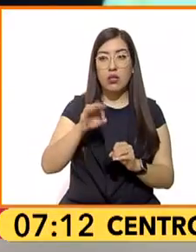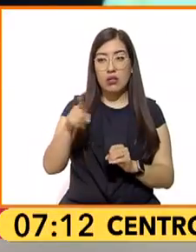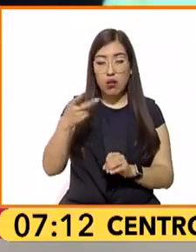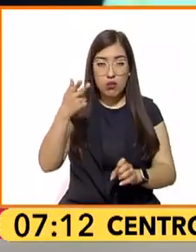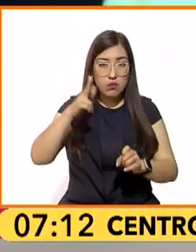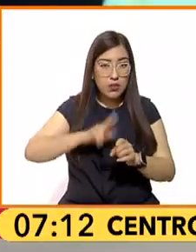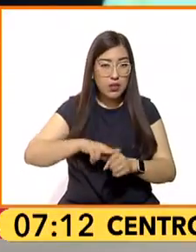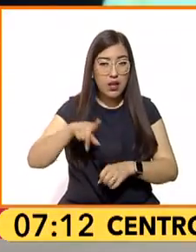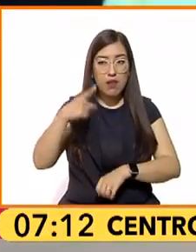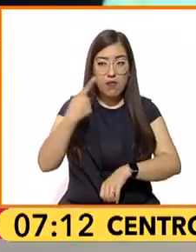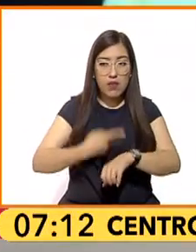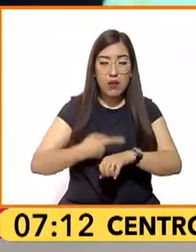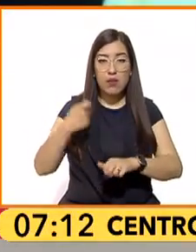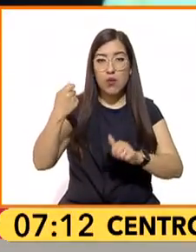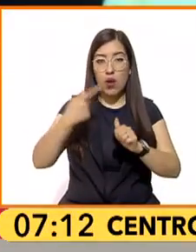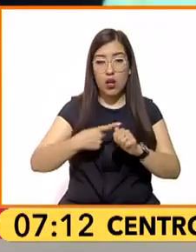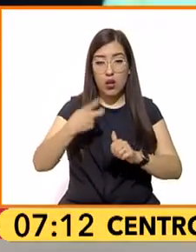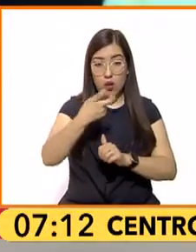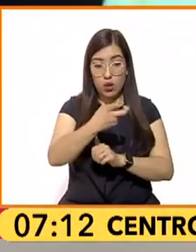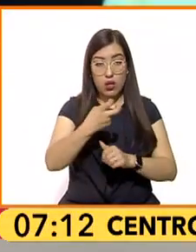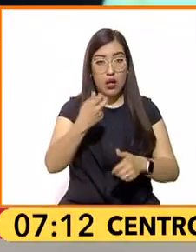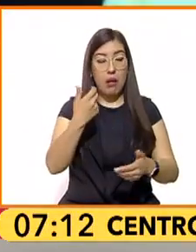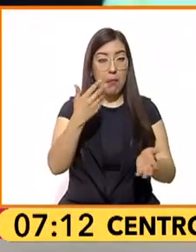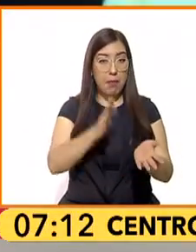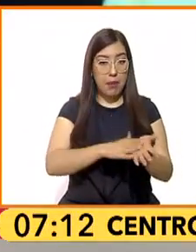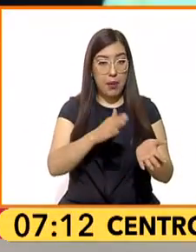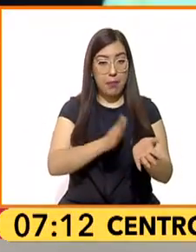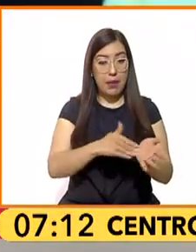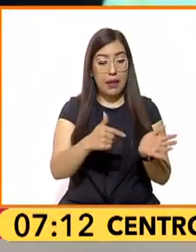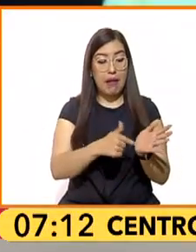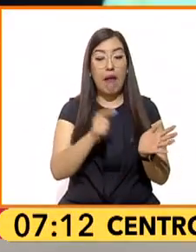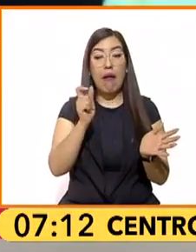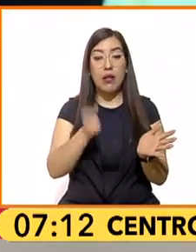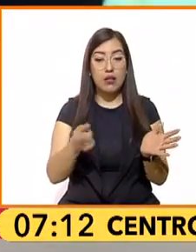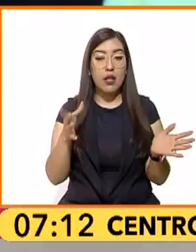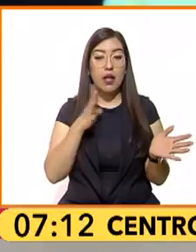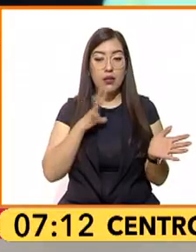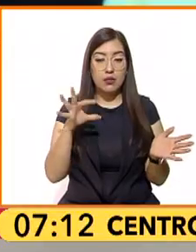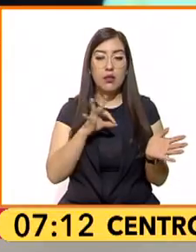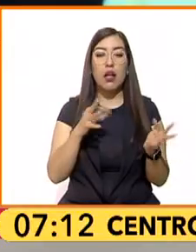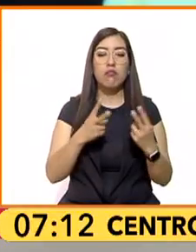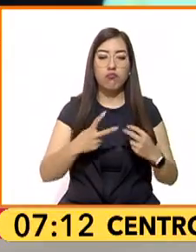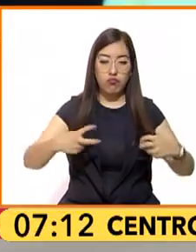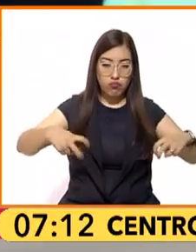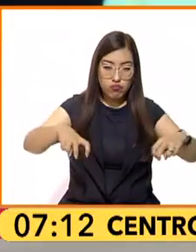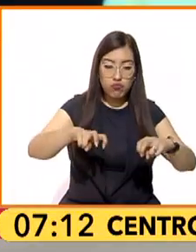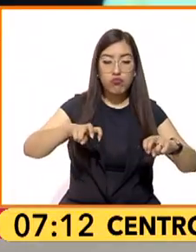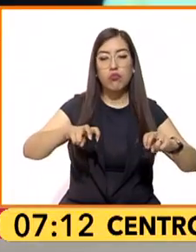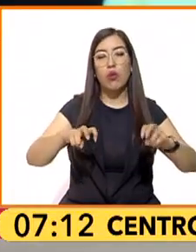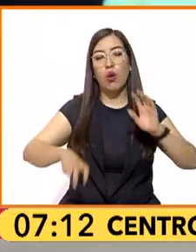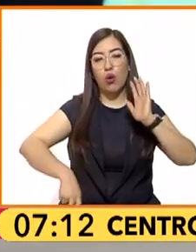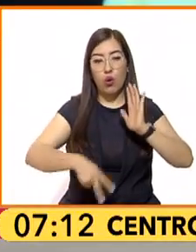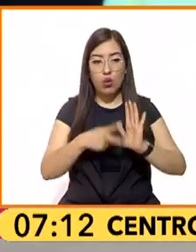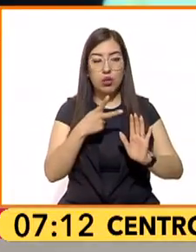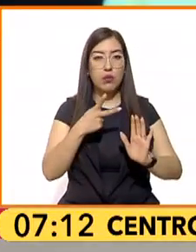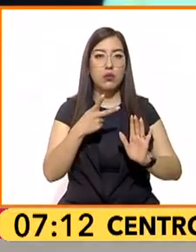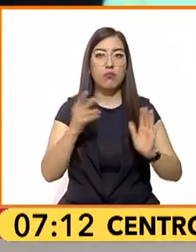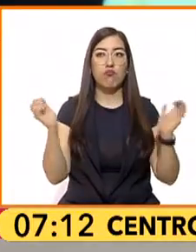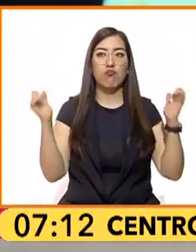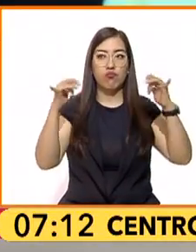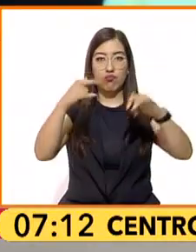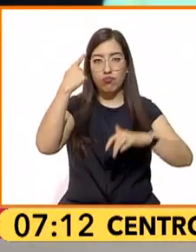absolutos, es un documento legal que permite, digamos, hacer un cónclave, ¿no? Que no es el